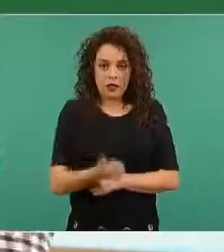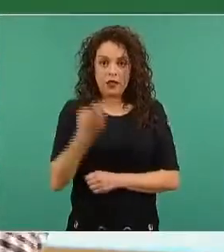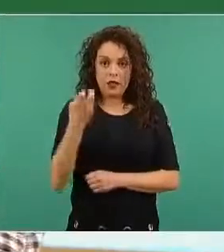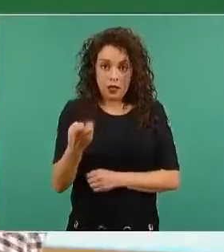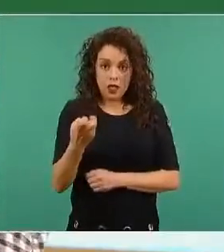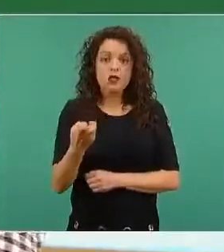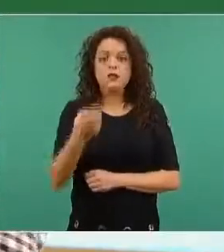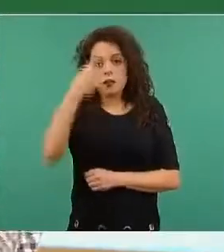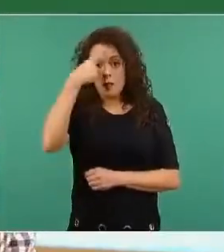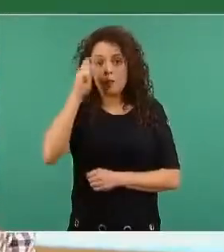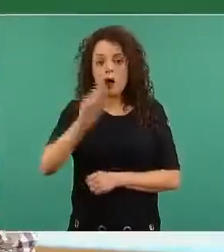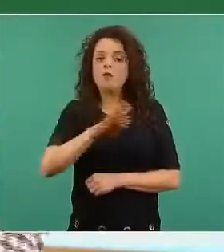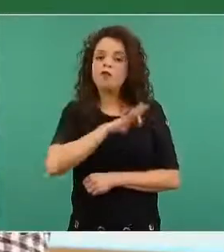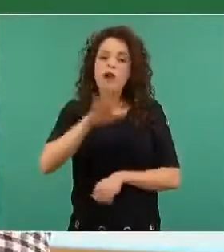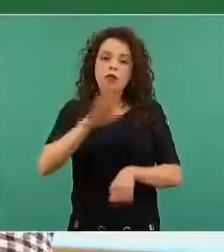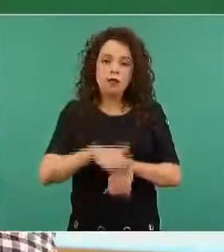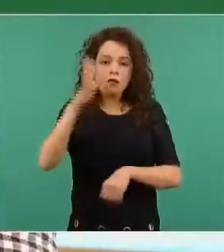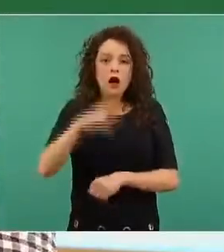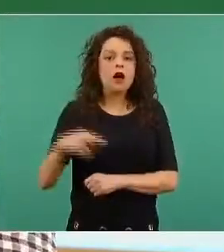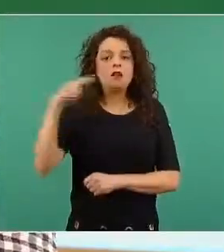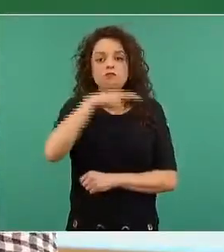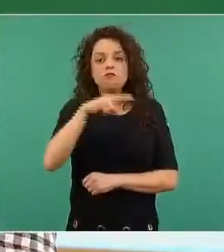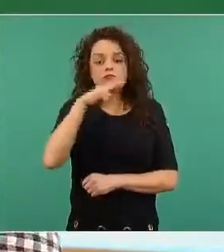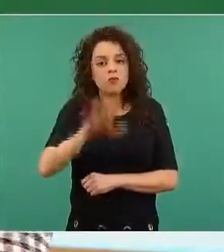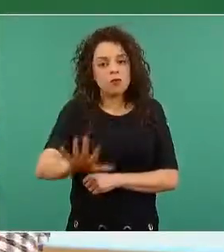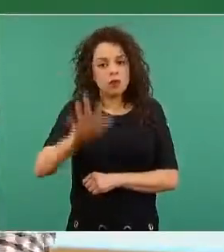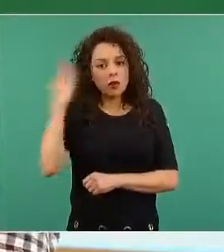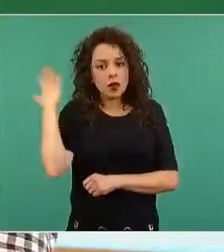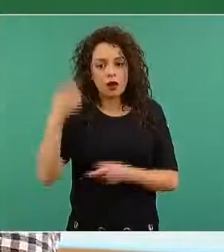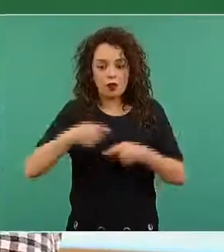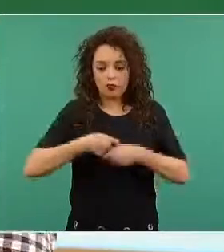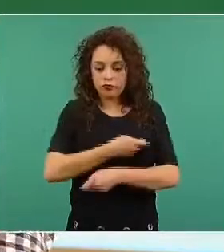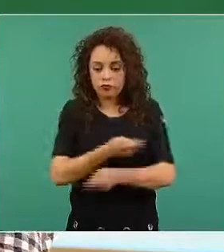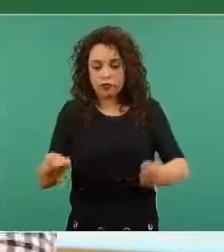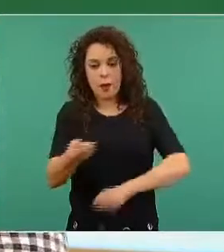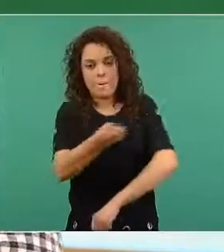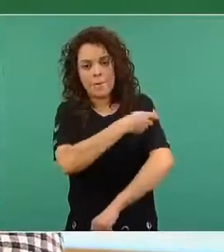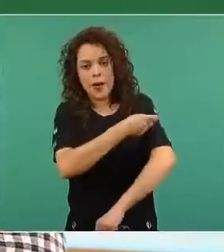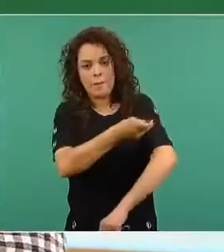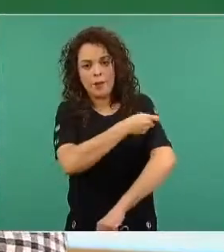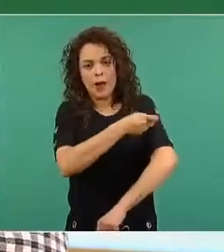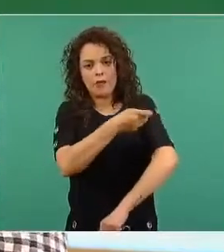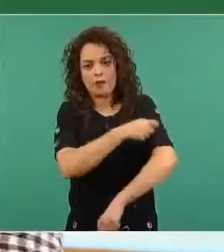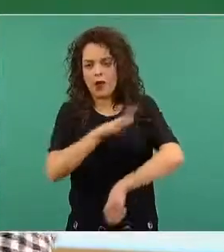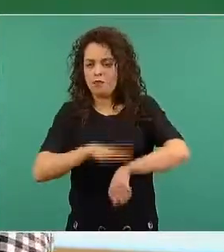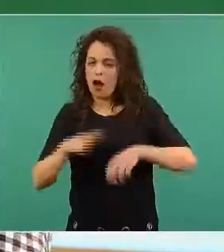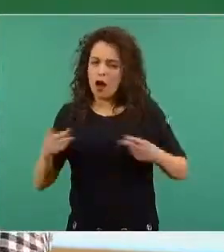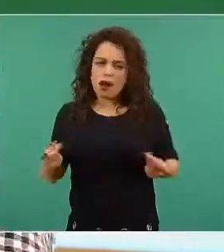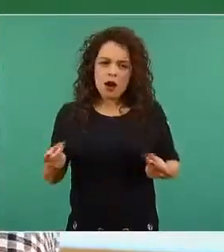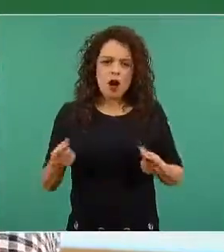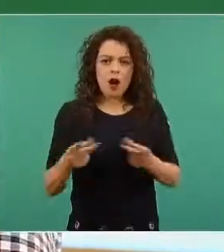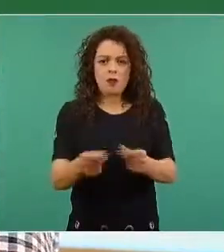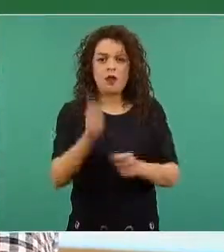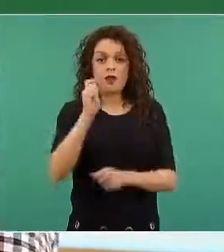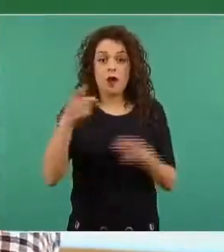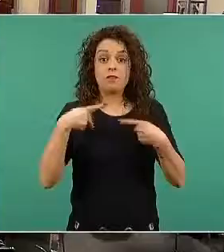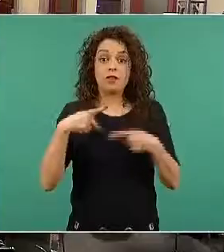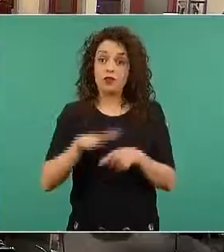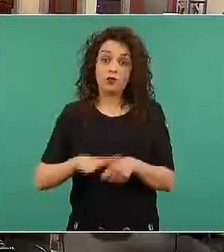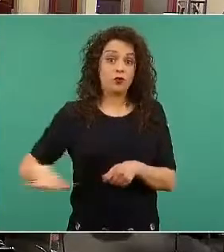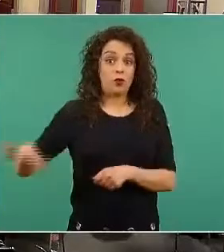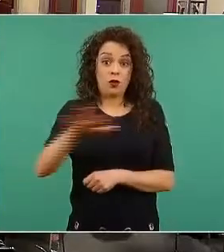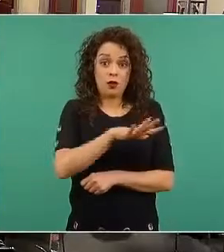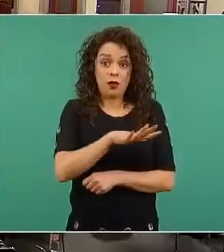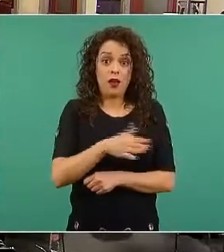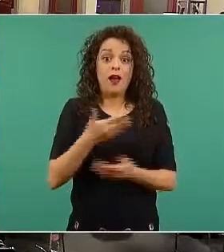amplio y rápido despliegue territorial que permita vacunar lo más rápidamente posible a la población, en